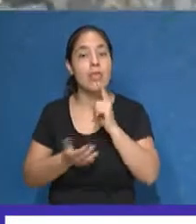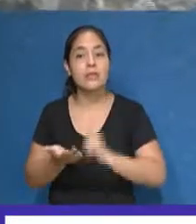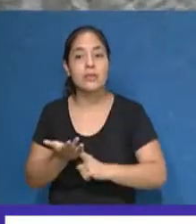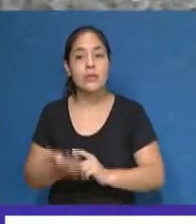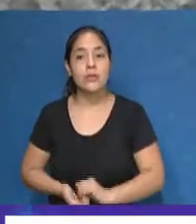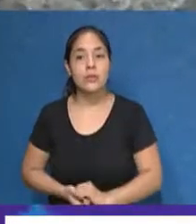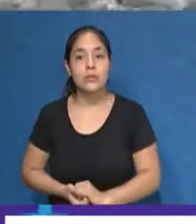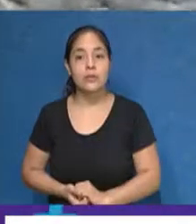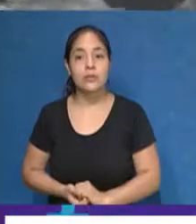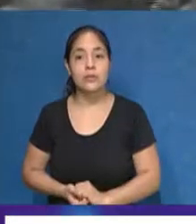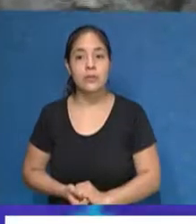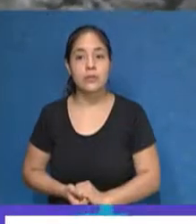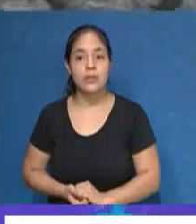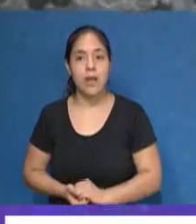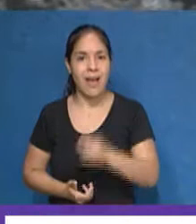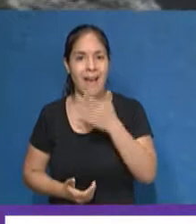motivo fue? ¿Tuvo amenazas?